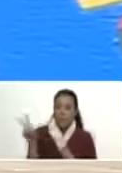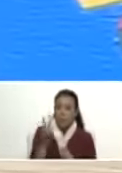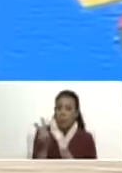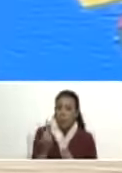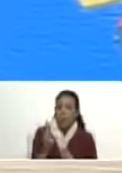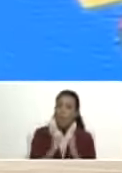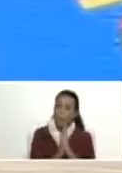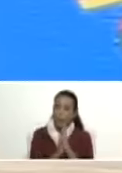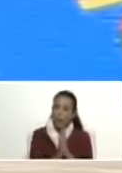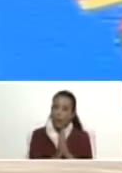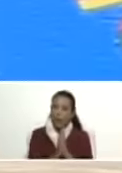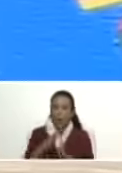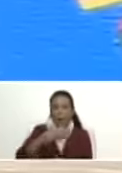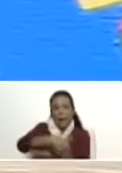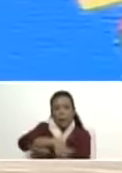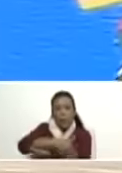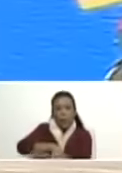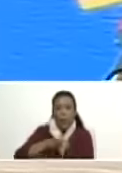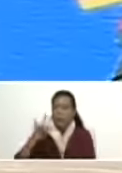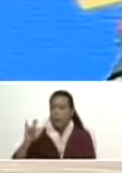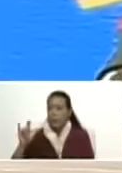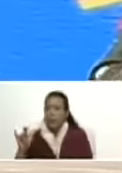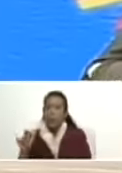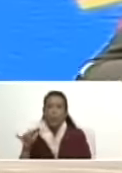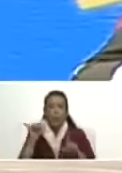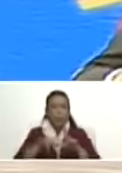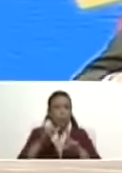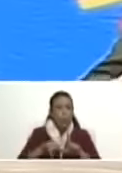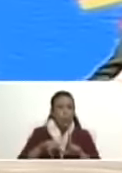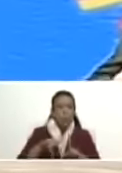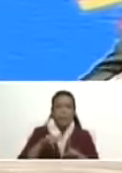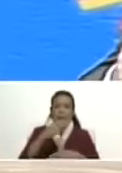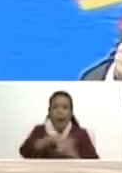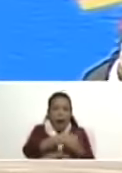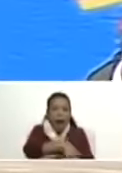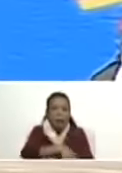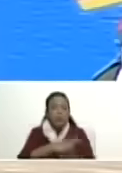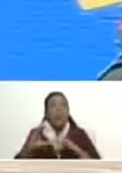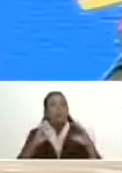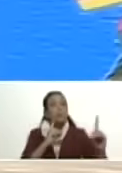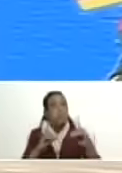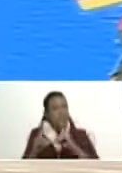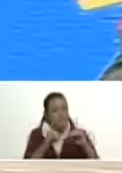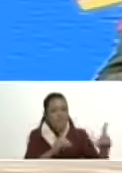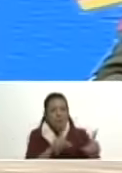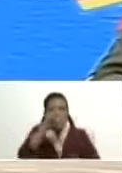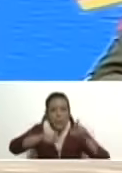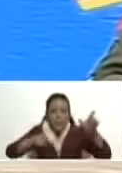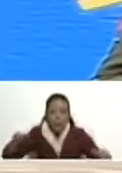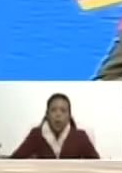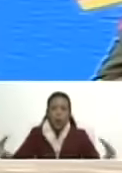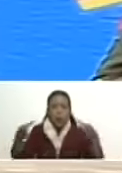redes, calles, medios y paredes, hagamos un debate sincero,